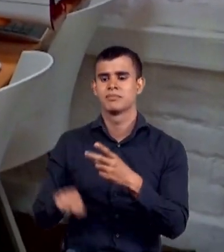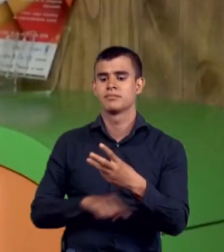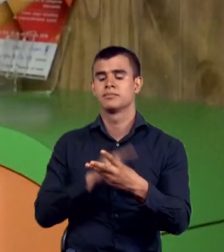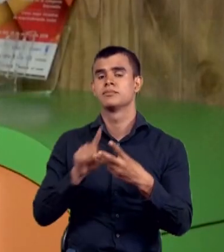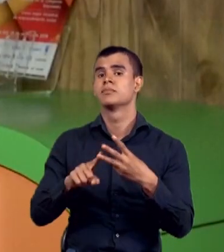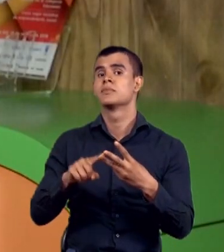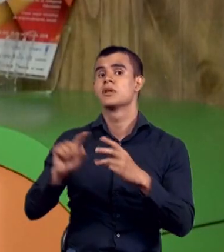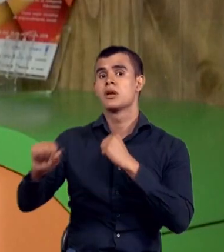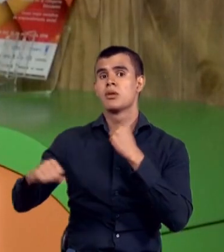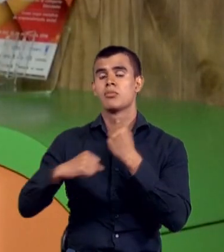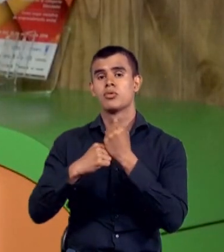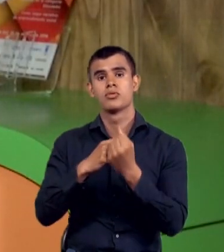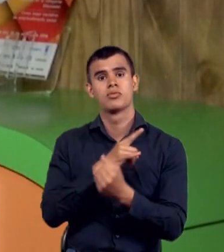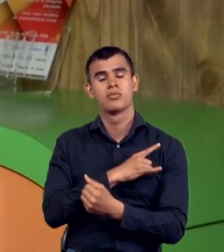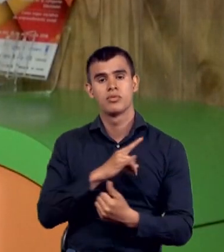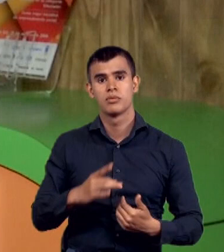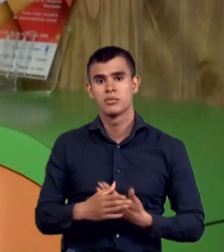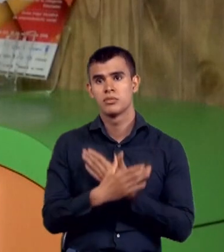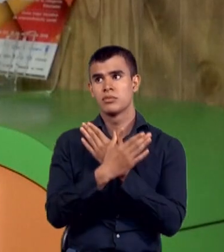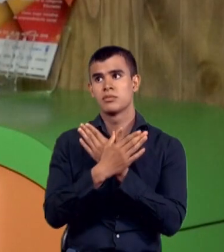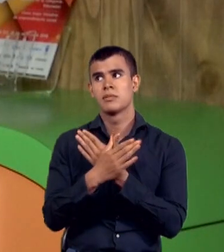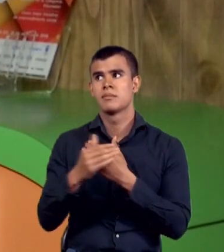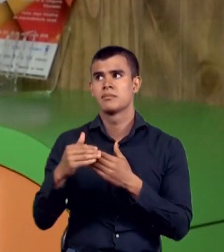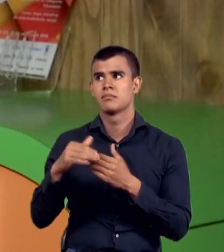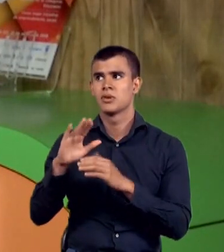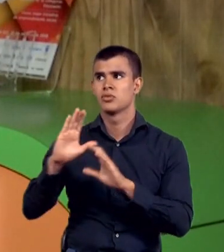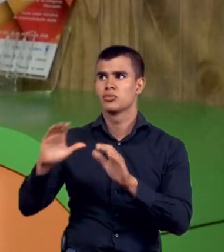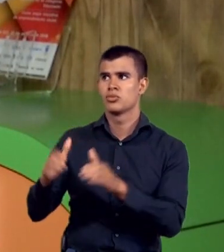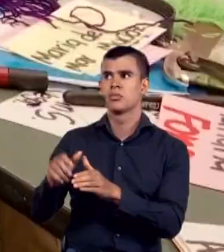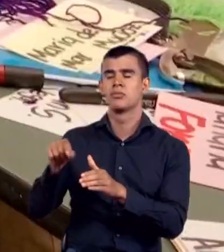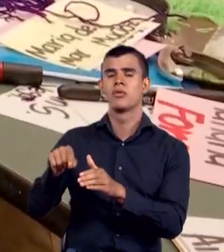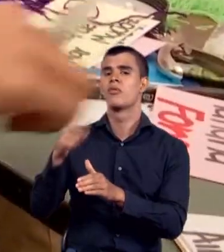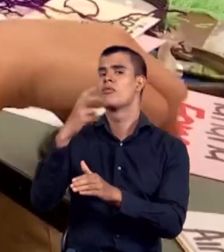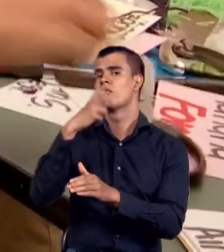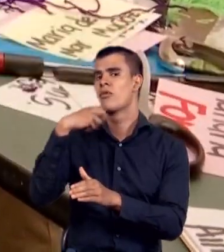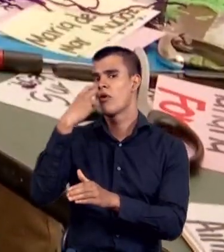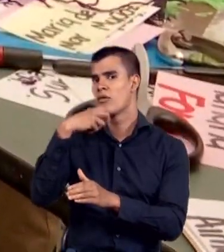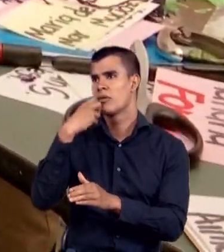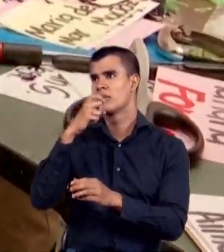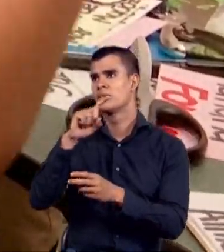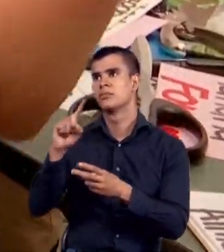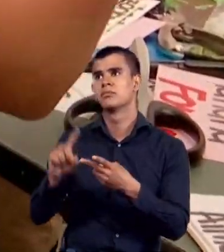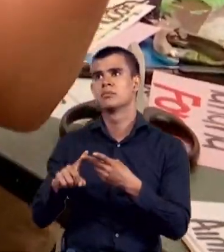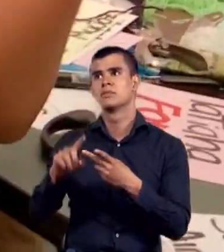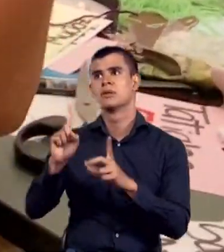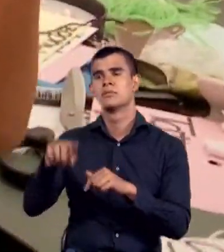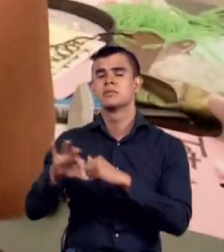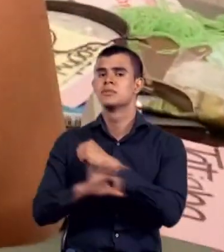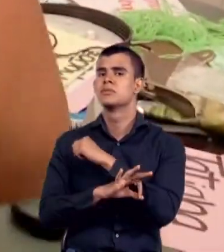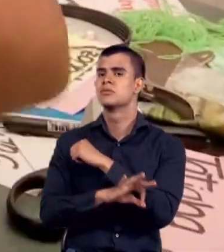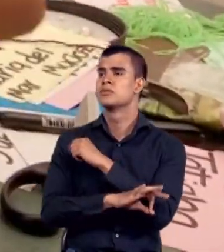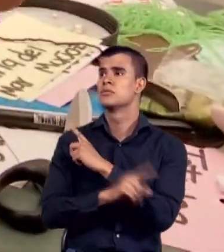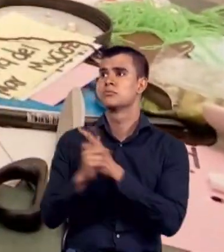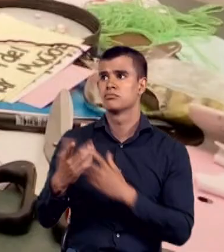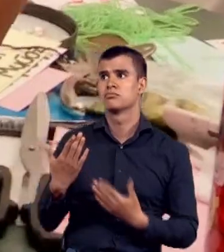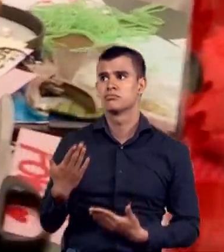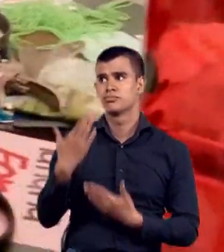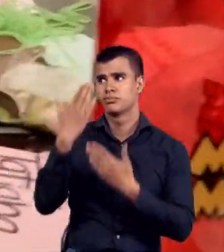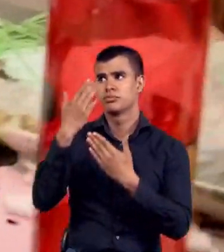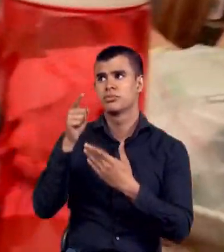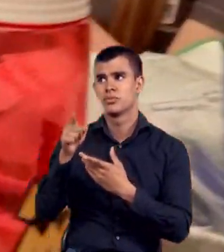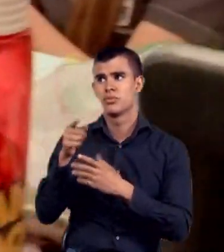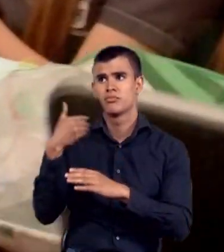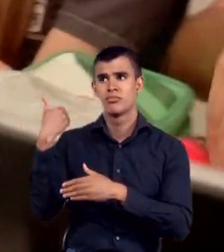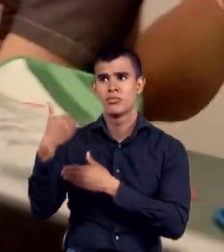También tenemos el apoyo de la Universidad Santiago de Cali desde el área de fonoaudiología y psicología, y son servicios súper importantes